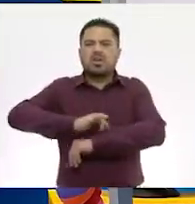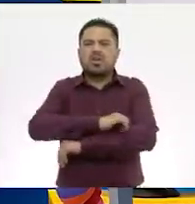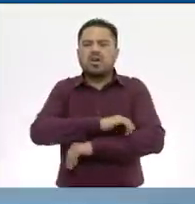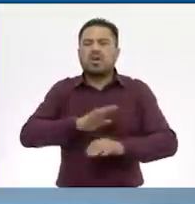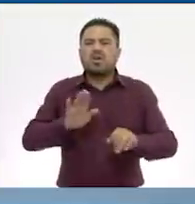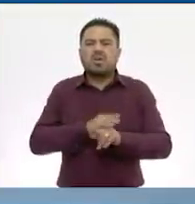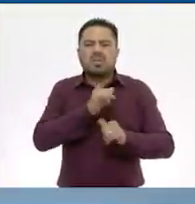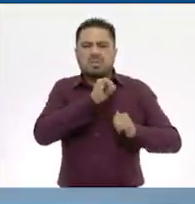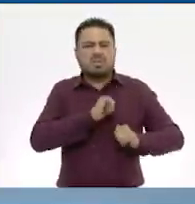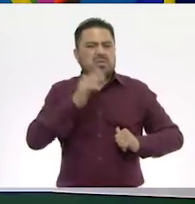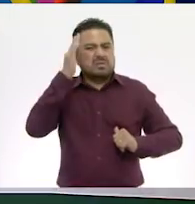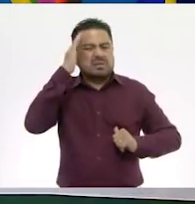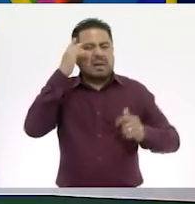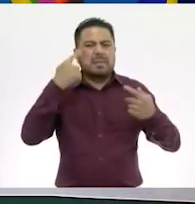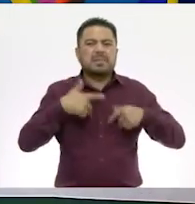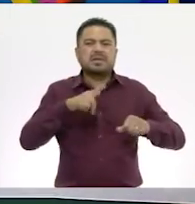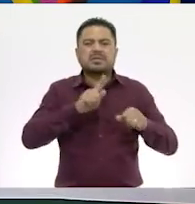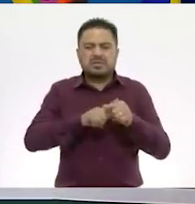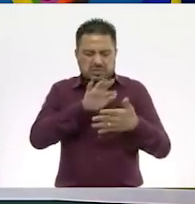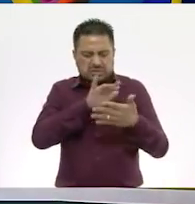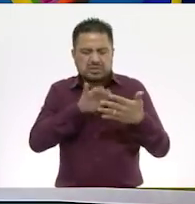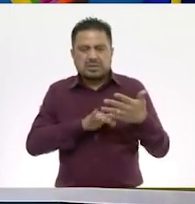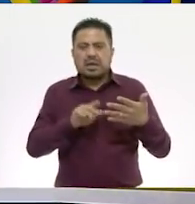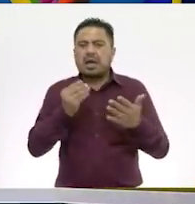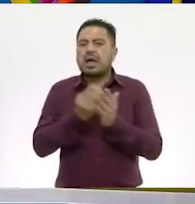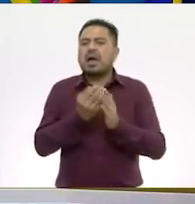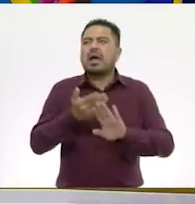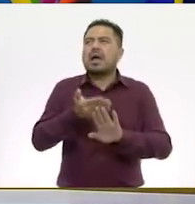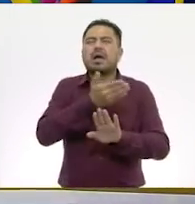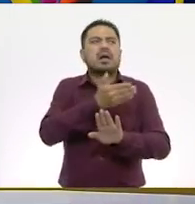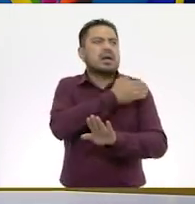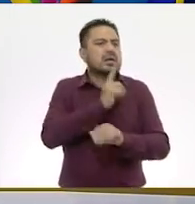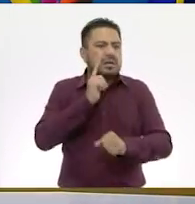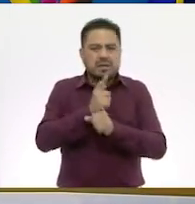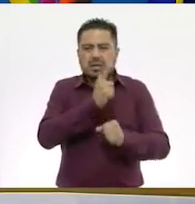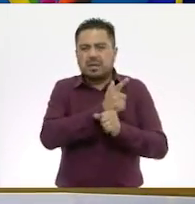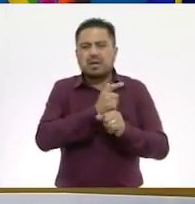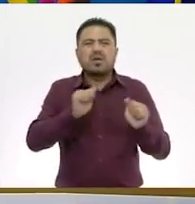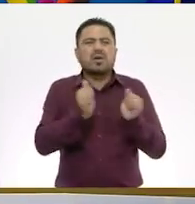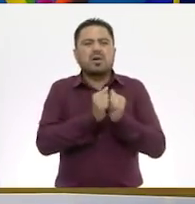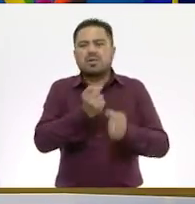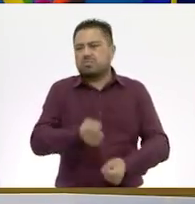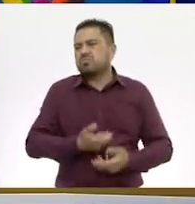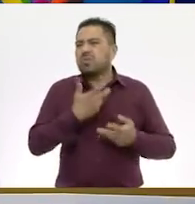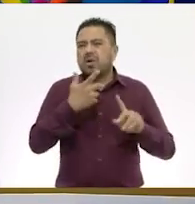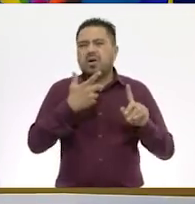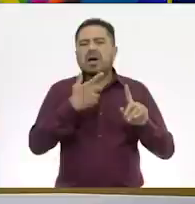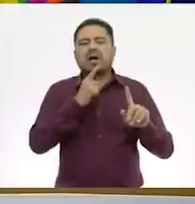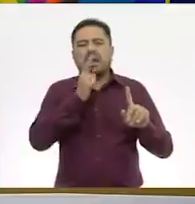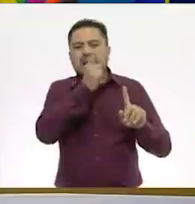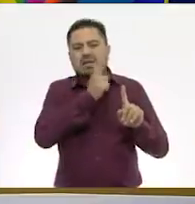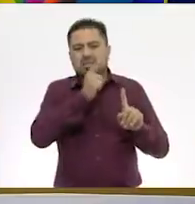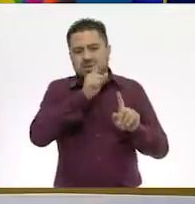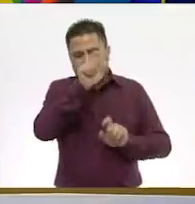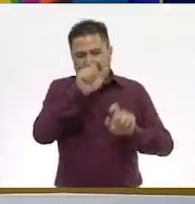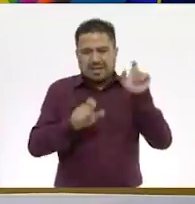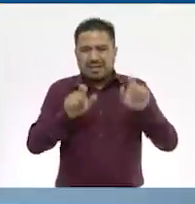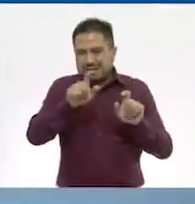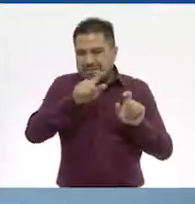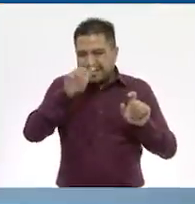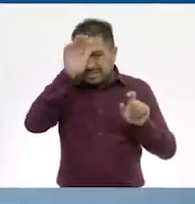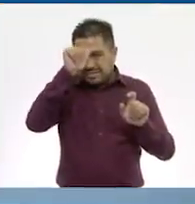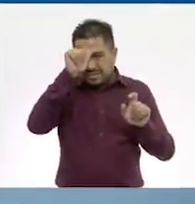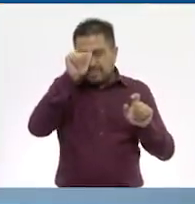como protagonistas? Veíamos en clases anteriores que una de las características de las fábulas es el lenguaje figurativo.